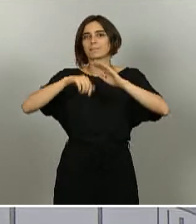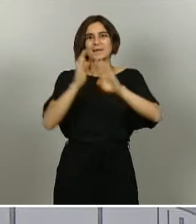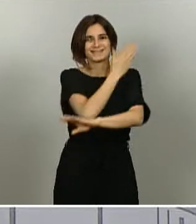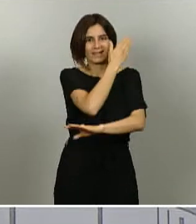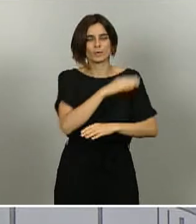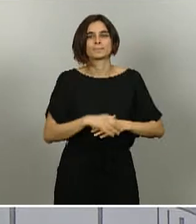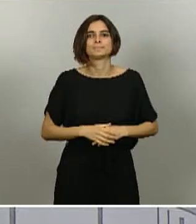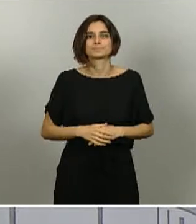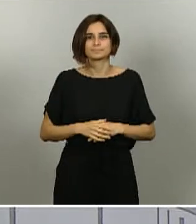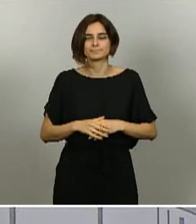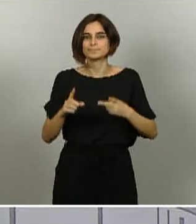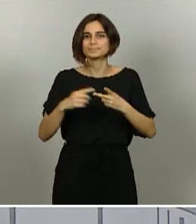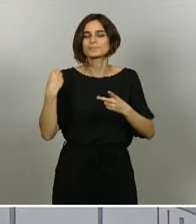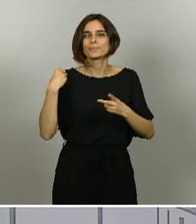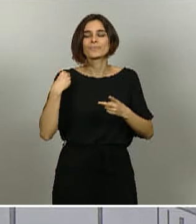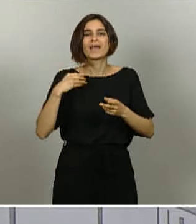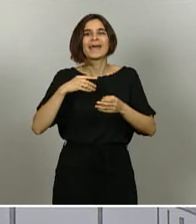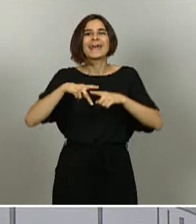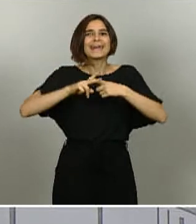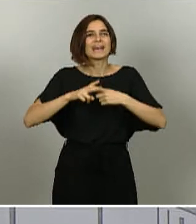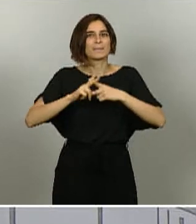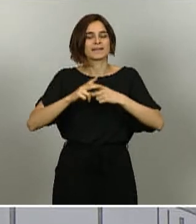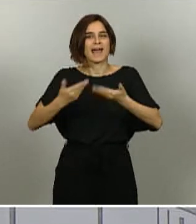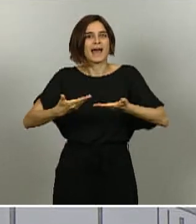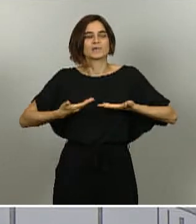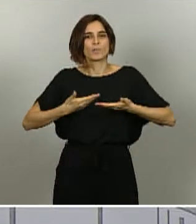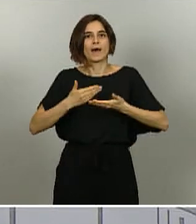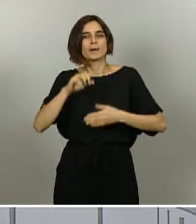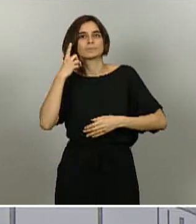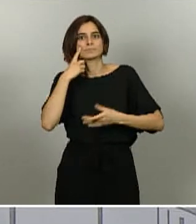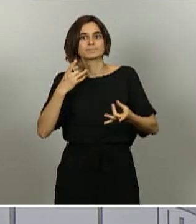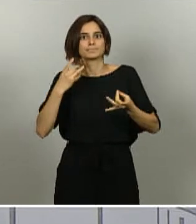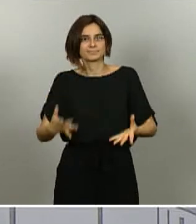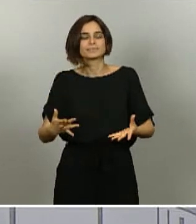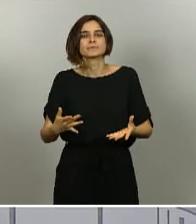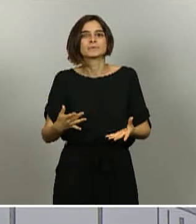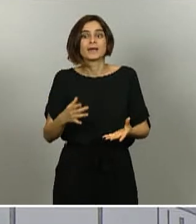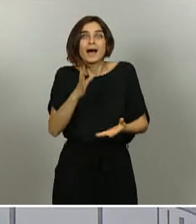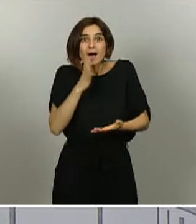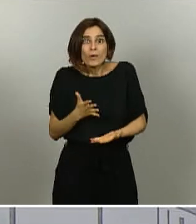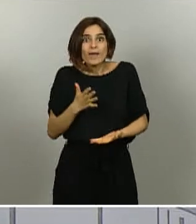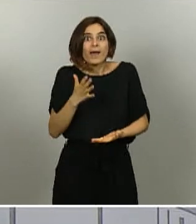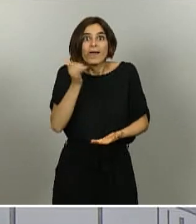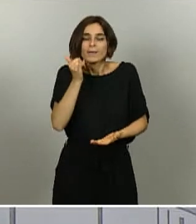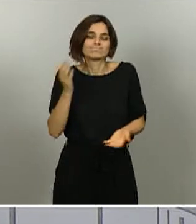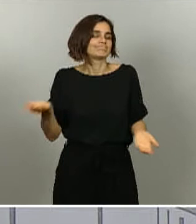o de identificación de contactos, ahora mismo no tenemos ninguna disponible. Saben que estas herramientas